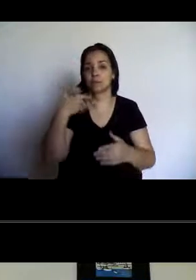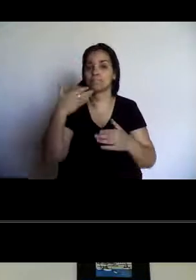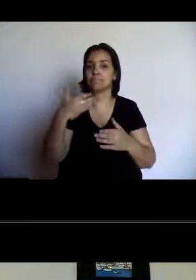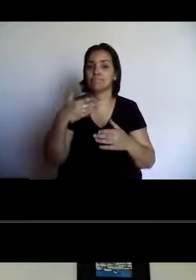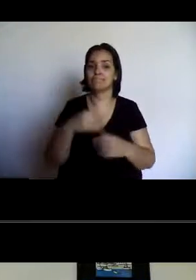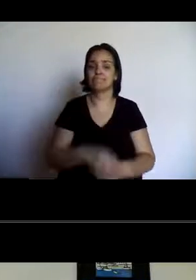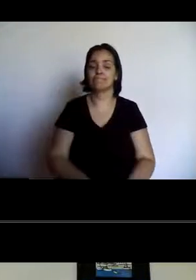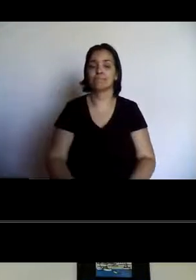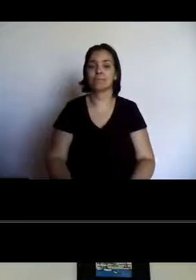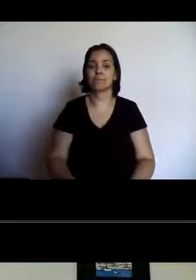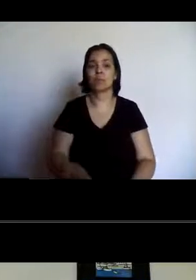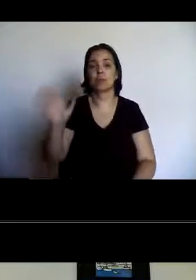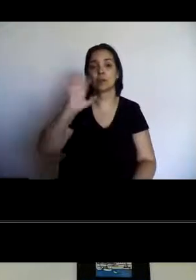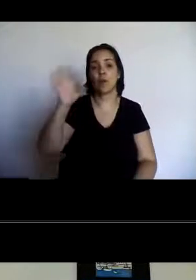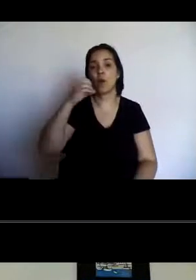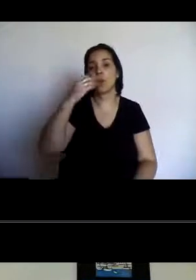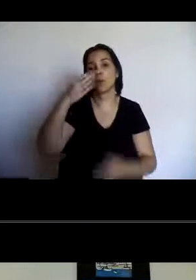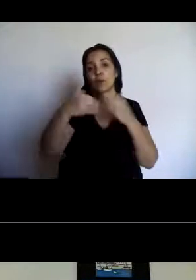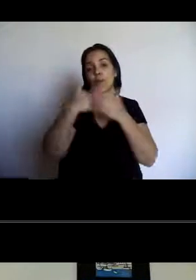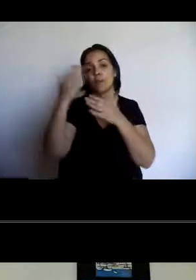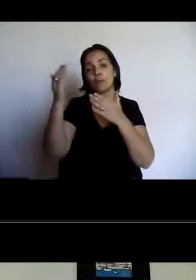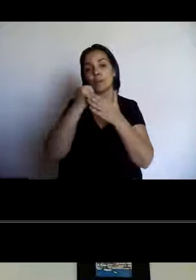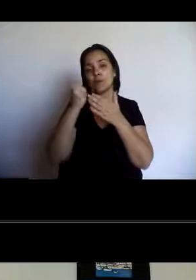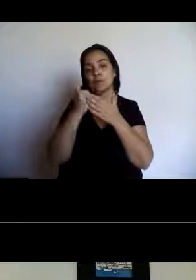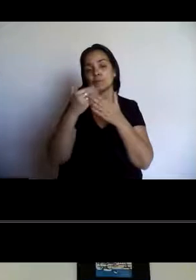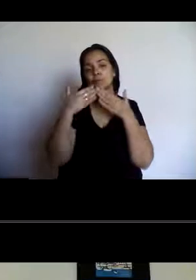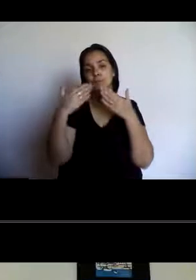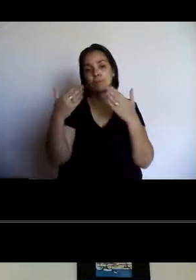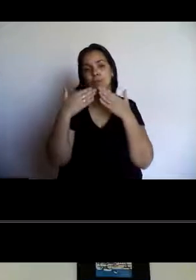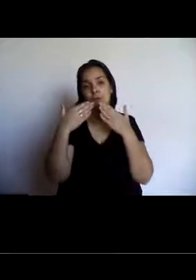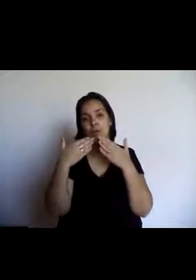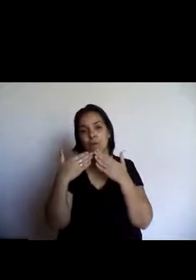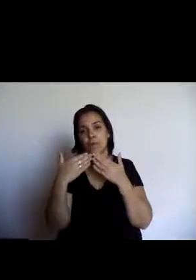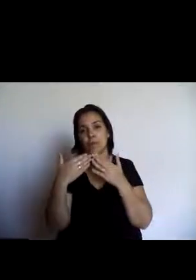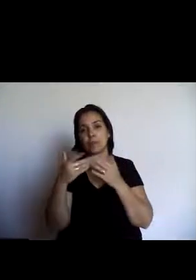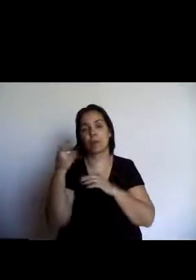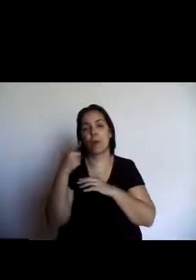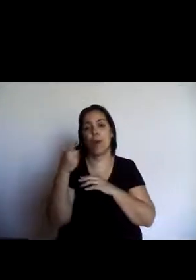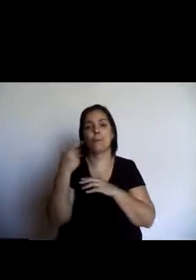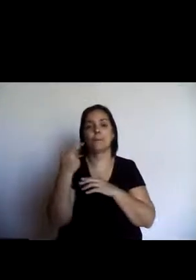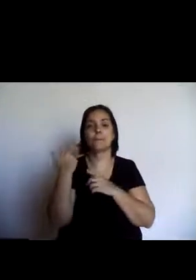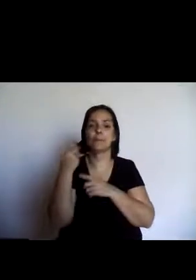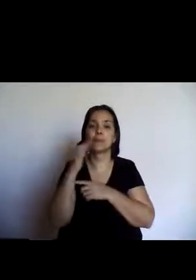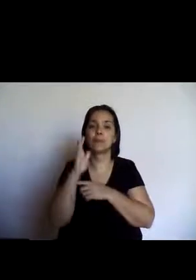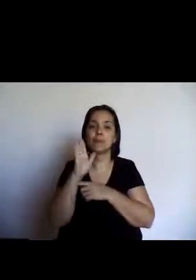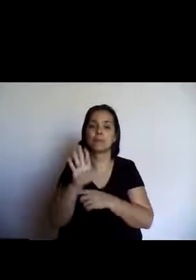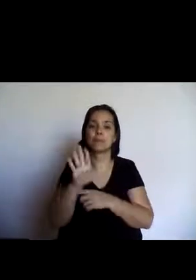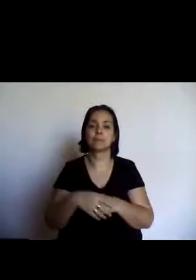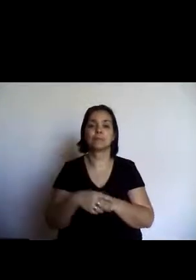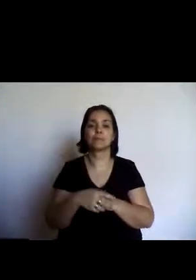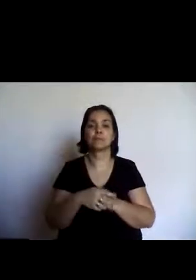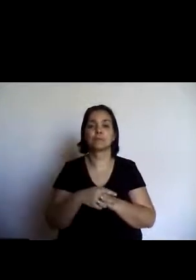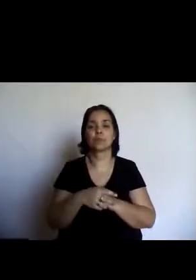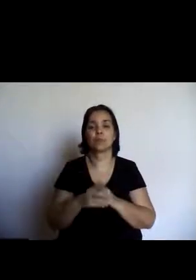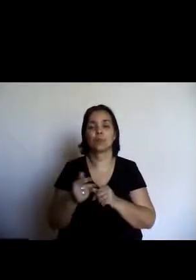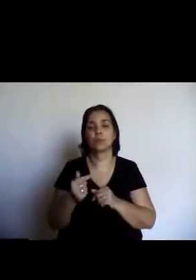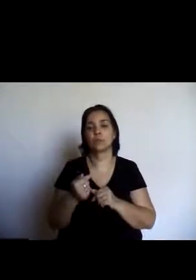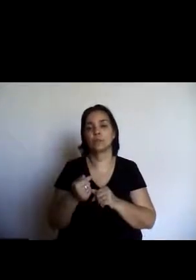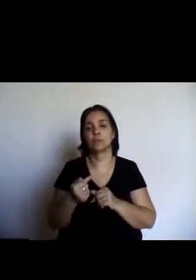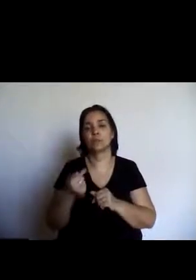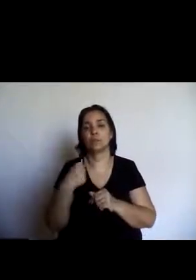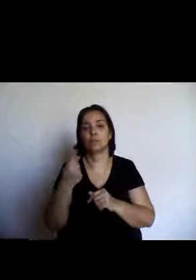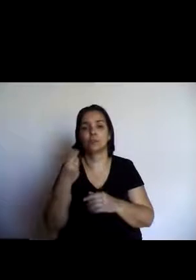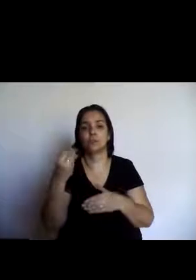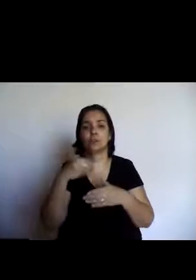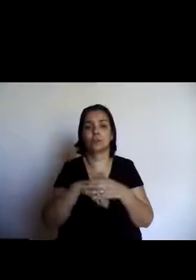Hola, buenos días a todos. Muchas gracias, José, por tu presentación. Como parte del equipo de asuntos